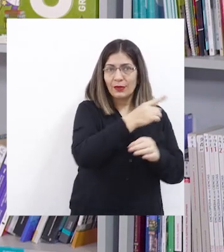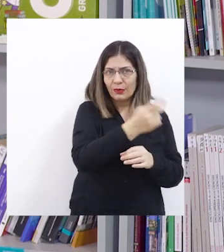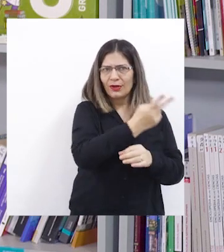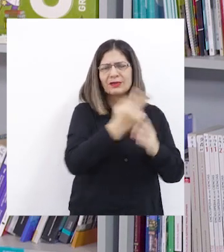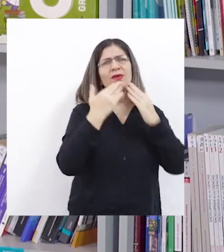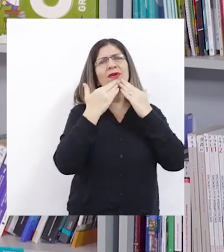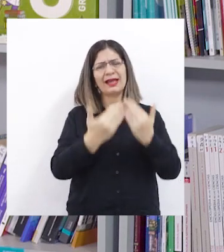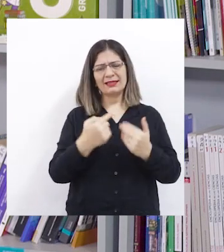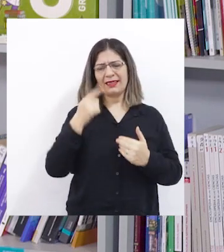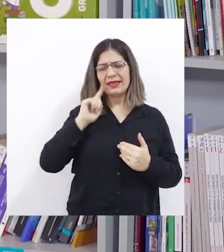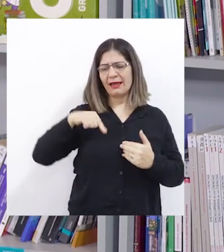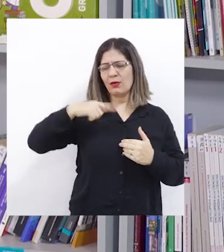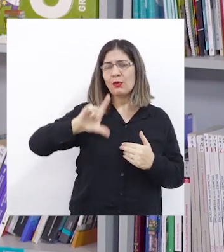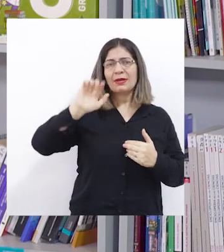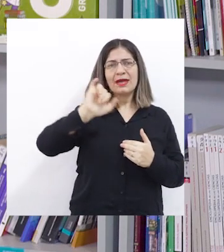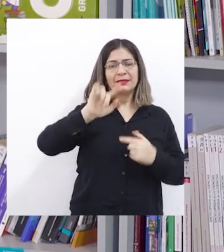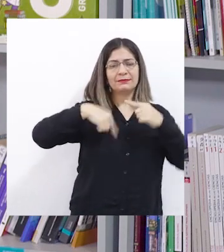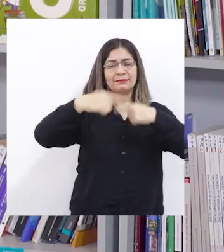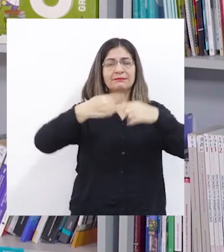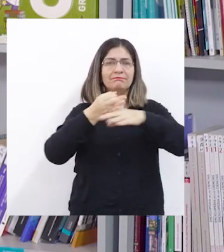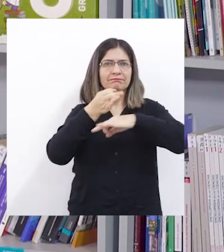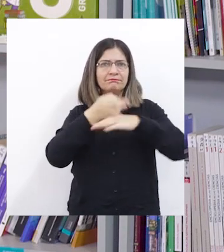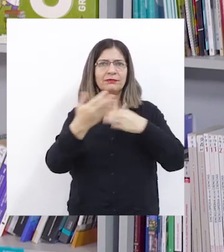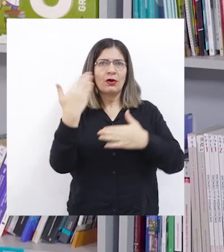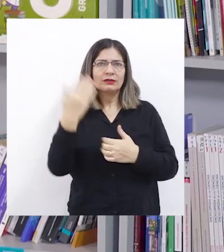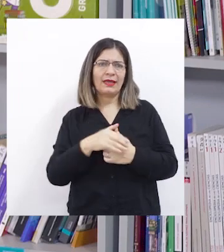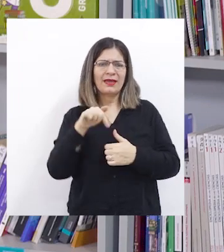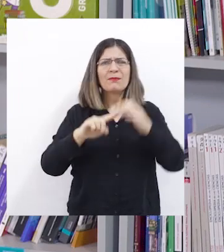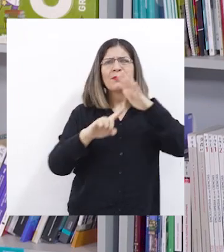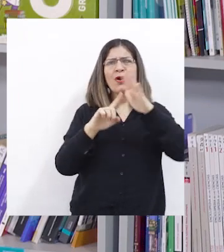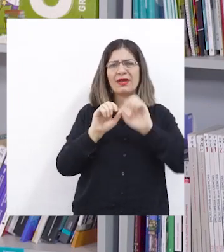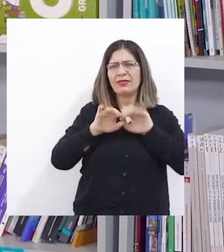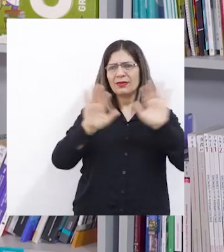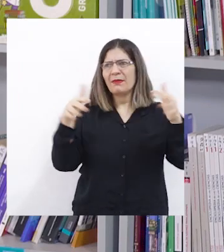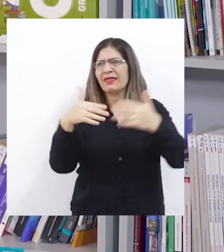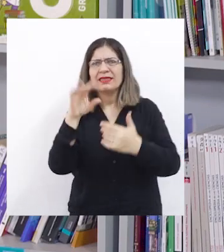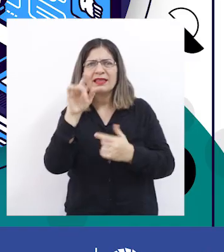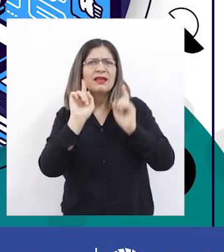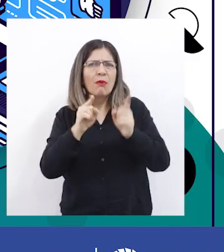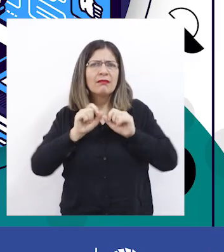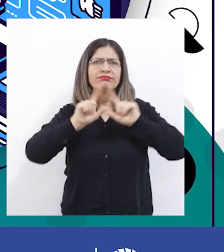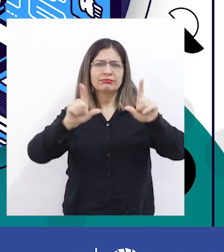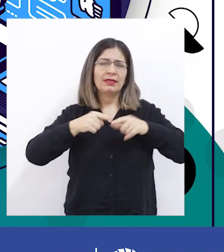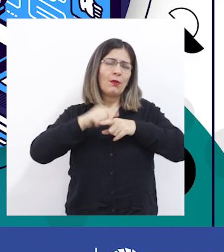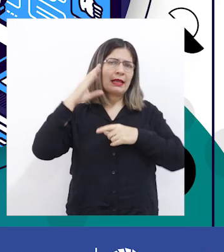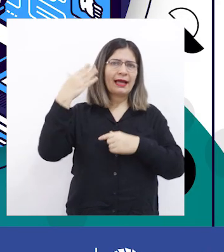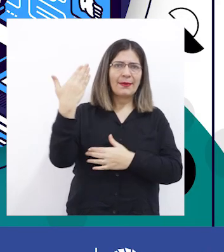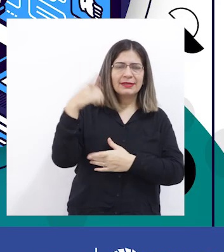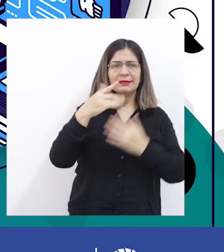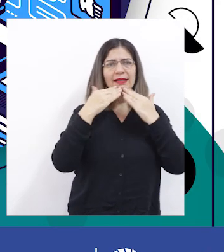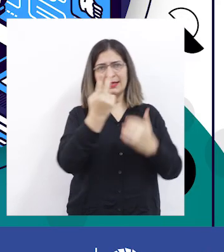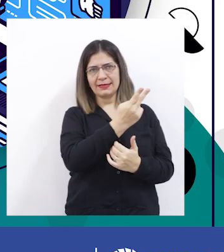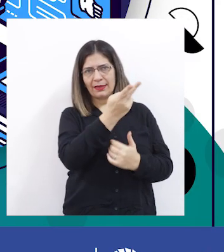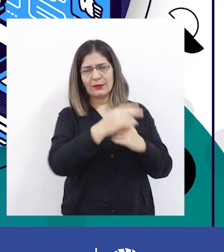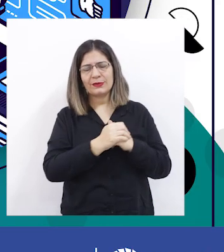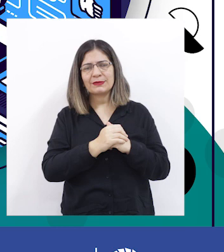estas jornadas, pese a la situación que vivimos hoy, se mantengan para que los docentes continúen capacitándose. Ya sabes, recordar,